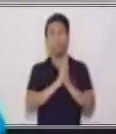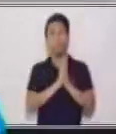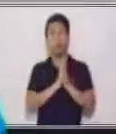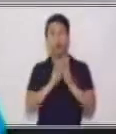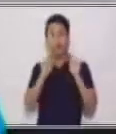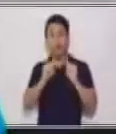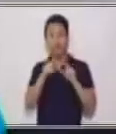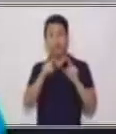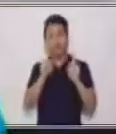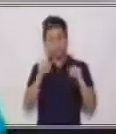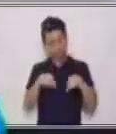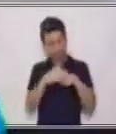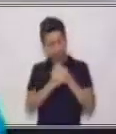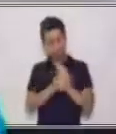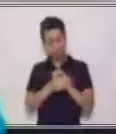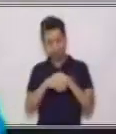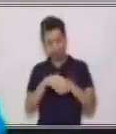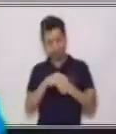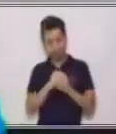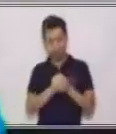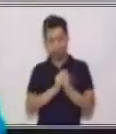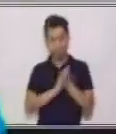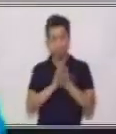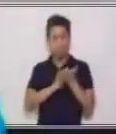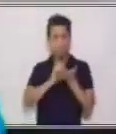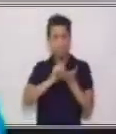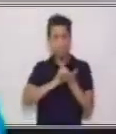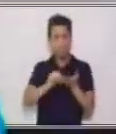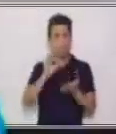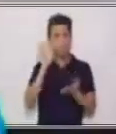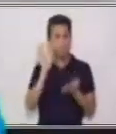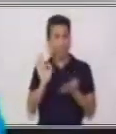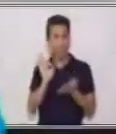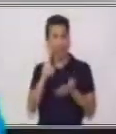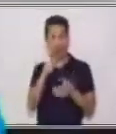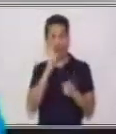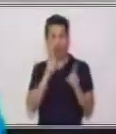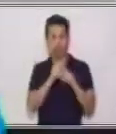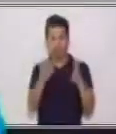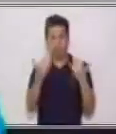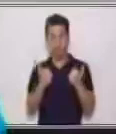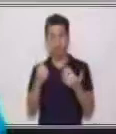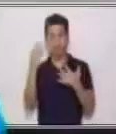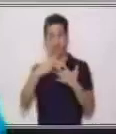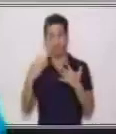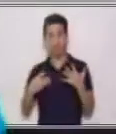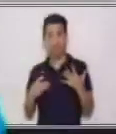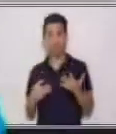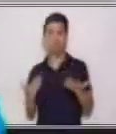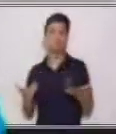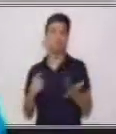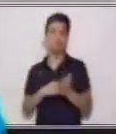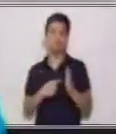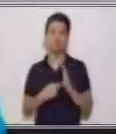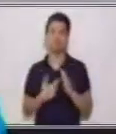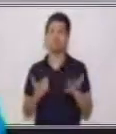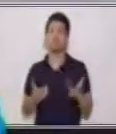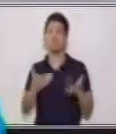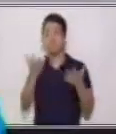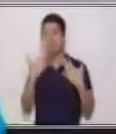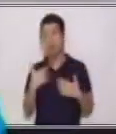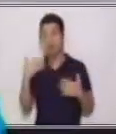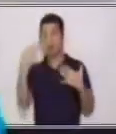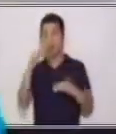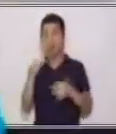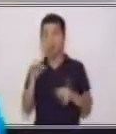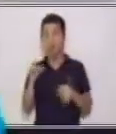de lavarte tus manos, también tengas todo tu material a la mano. ¿Qué significa esto? Que debes de tener, si vas a trabajar en hojas, que